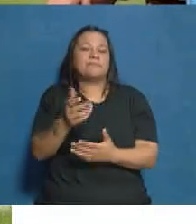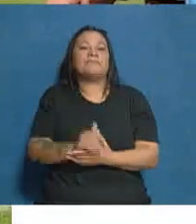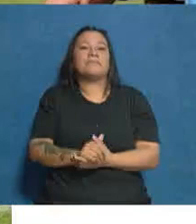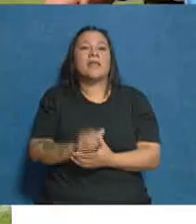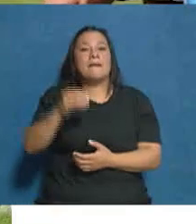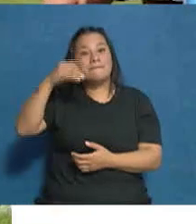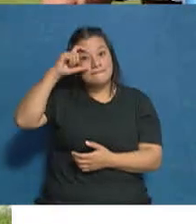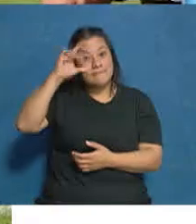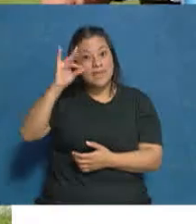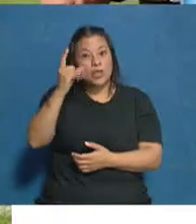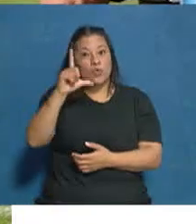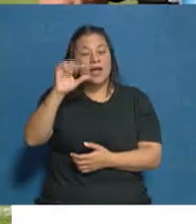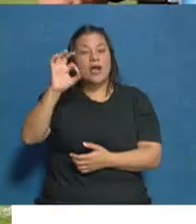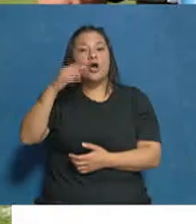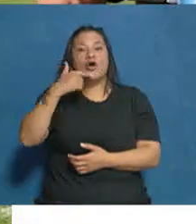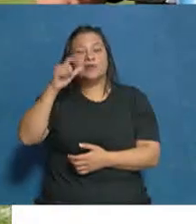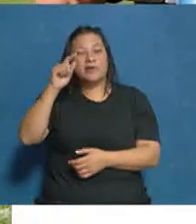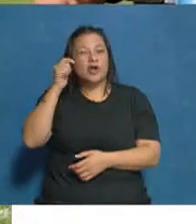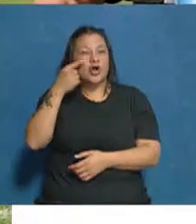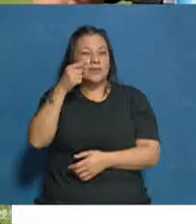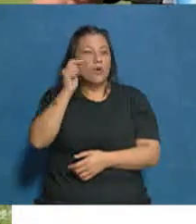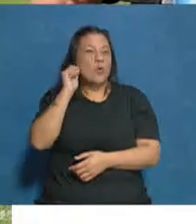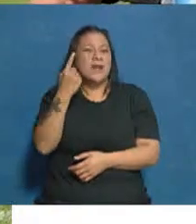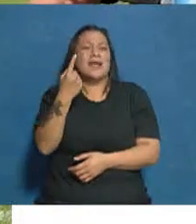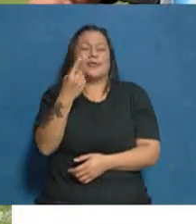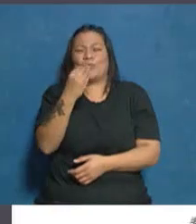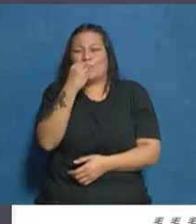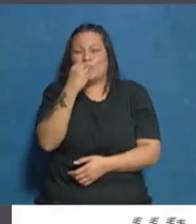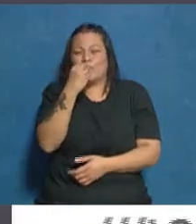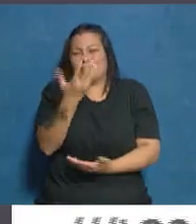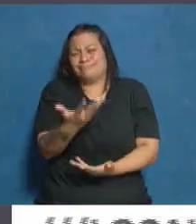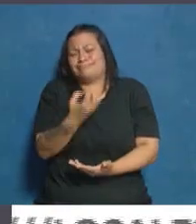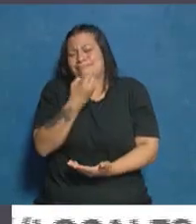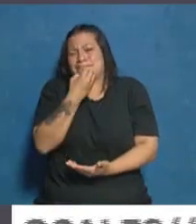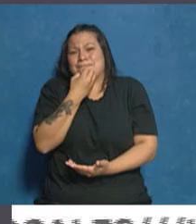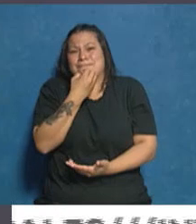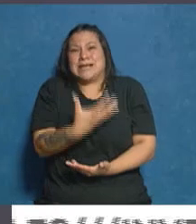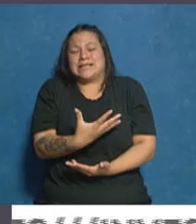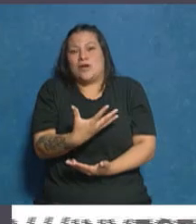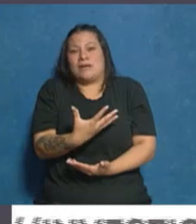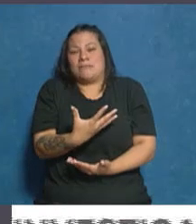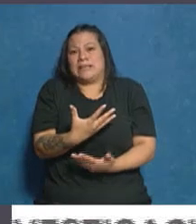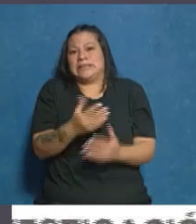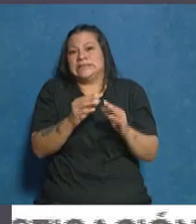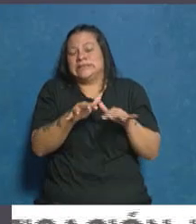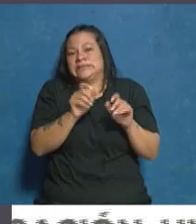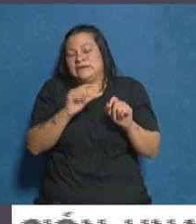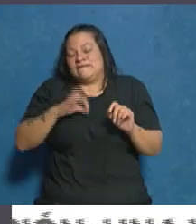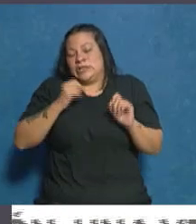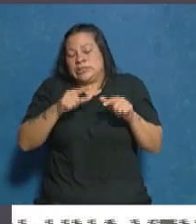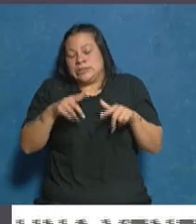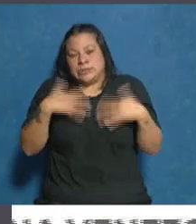cuando él tenía un año, le diagnosticaron cuando una... estaba con ese chupete y obviamente precio, que a todo el mundo conmovió su caso, ¿no?